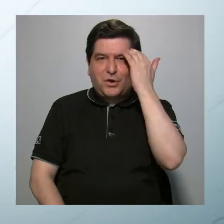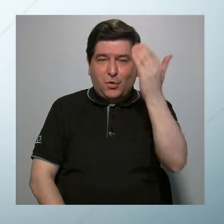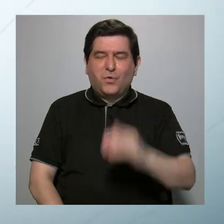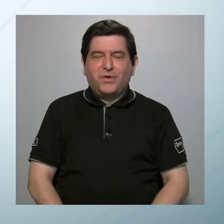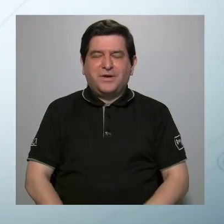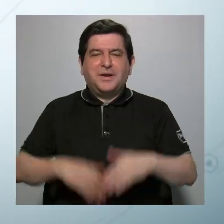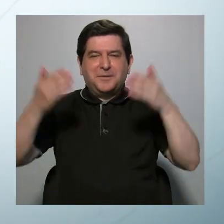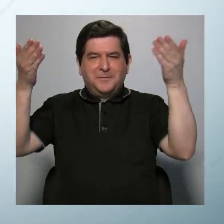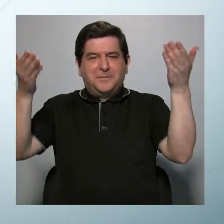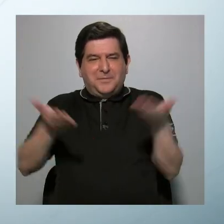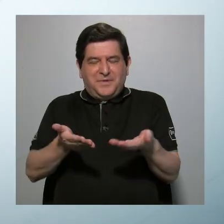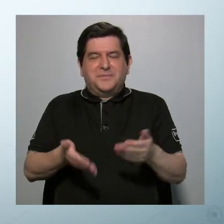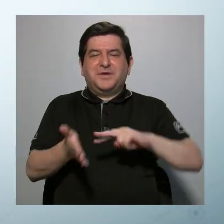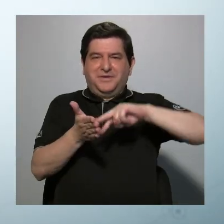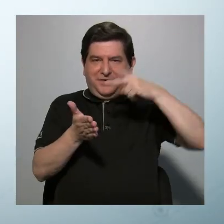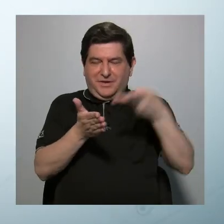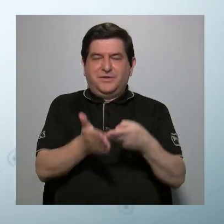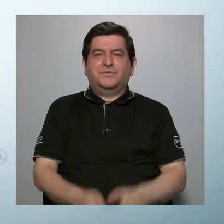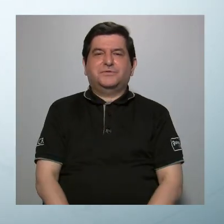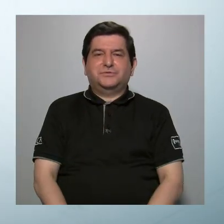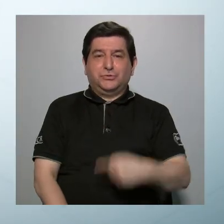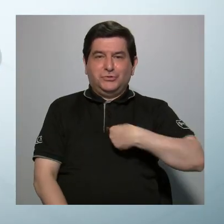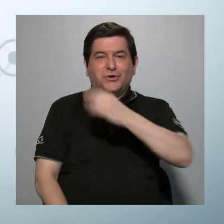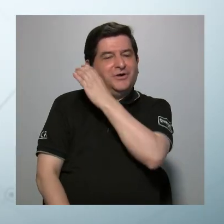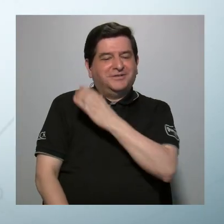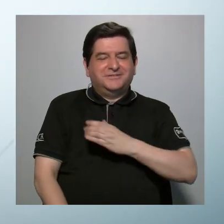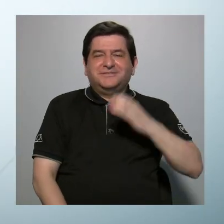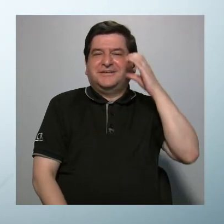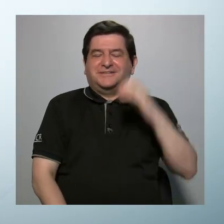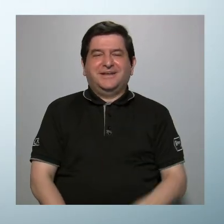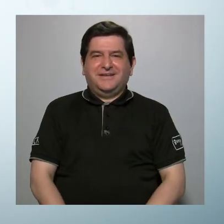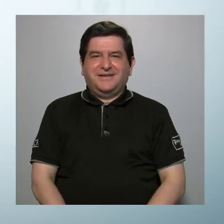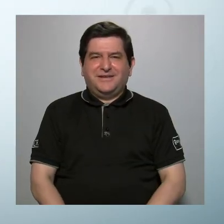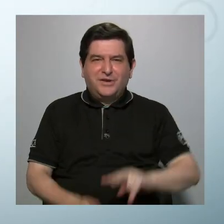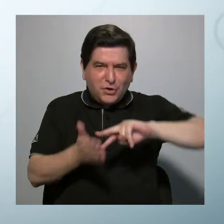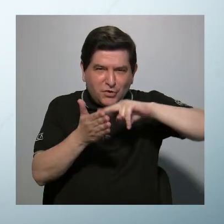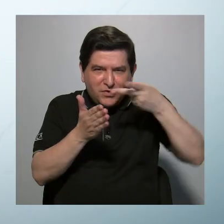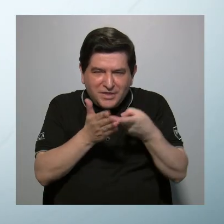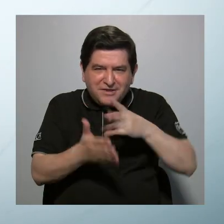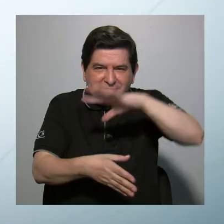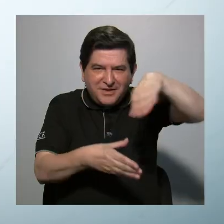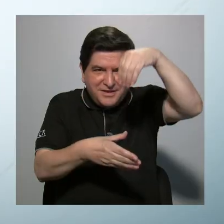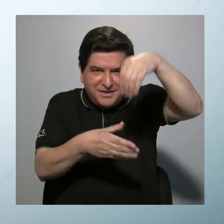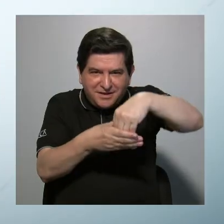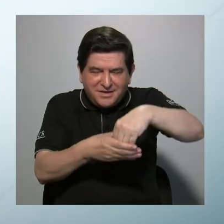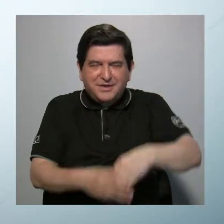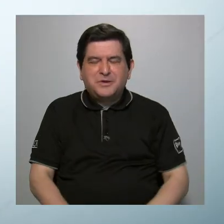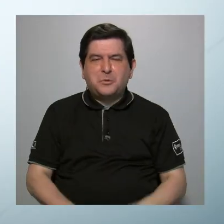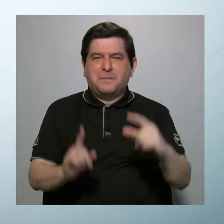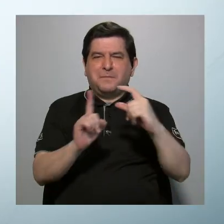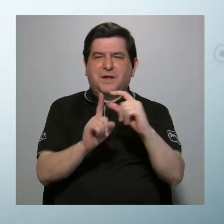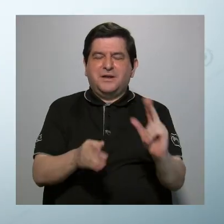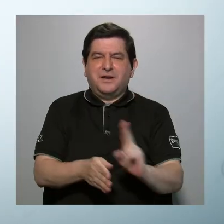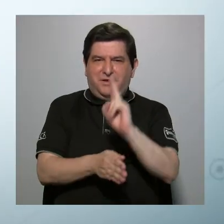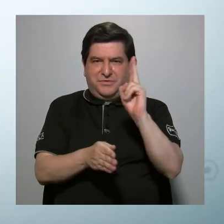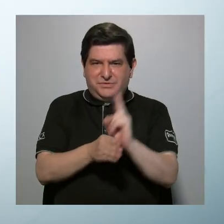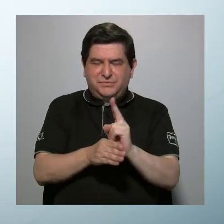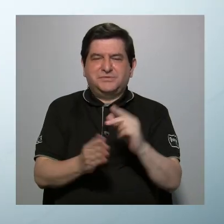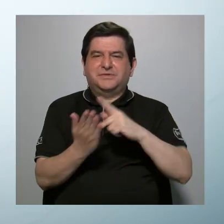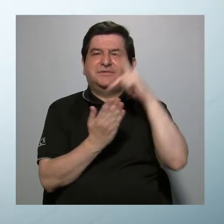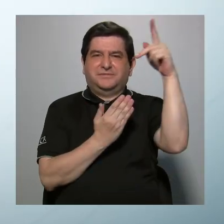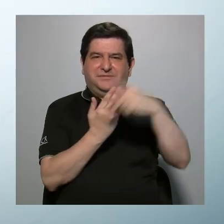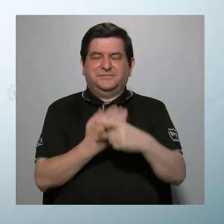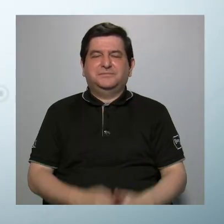Hola, les doy la más cordial bienvenida a Conceptos. Soy Catalina Lao y voy a definir y poner en contexto algunas de las palabras que se dijeron